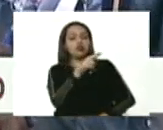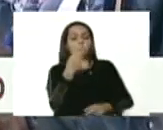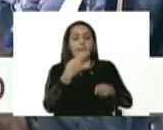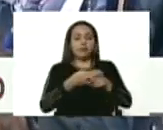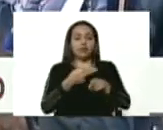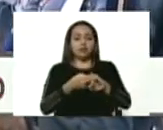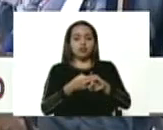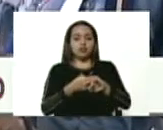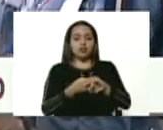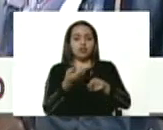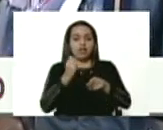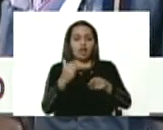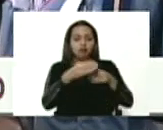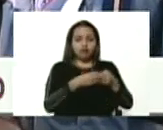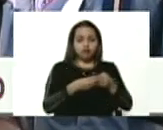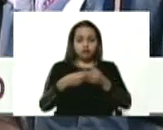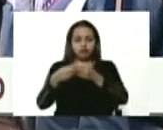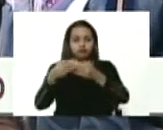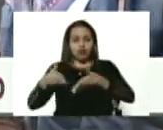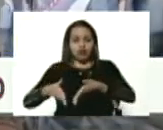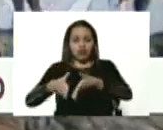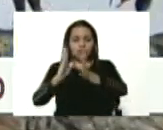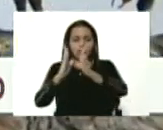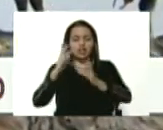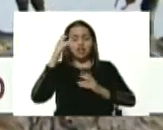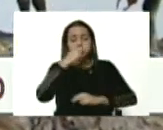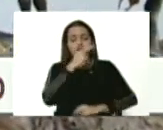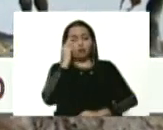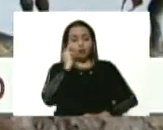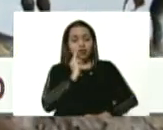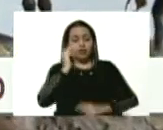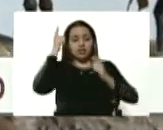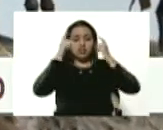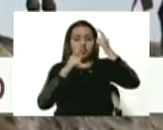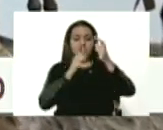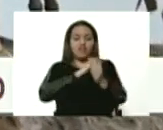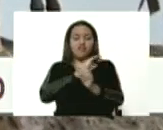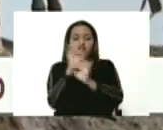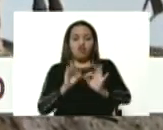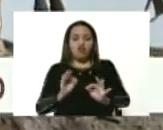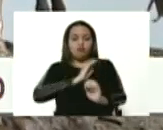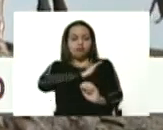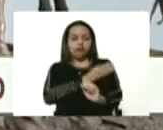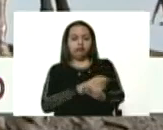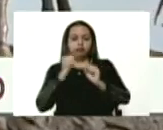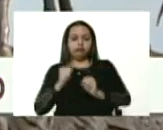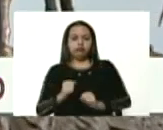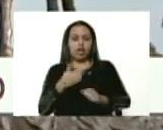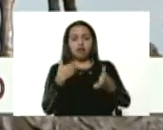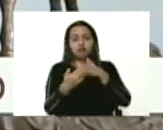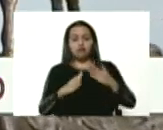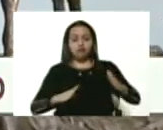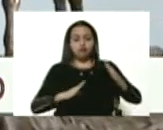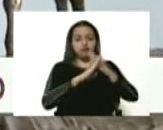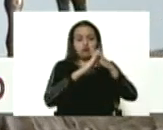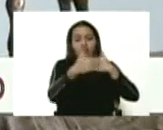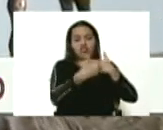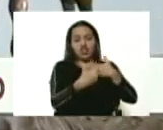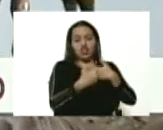ha conducido a la patria de Bolívar y de Chávez de forma heroica ante todos los bloqueos y sanciones criminales que nos